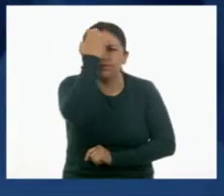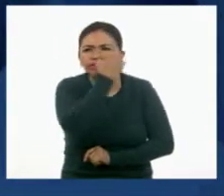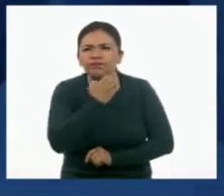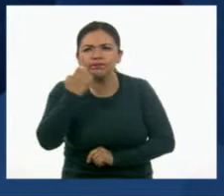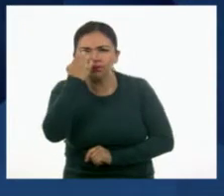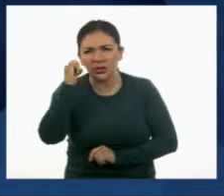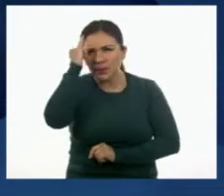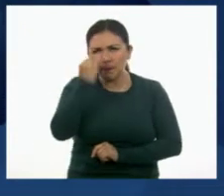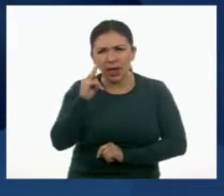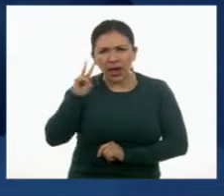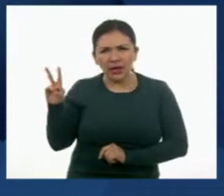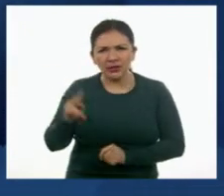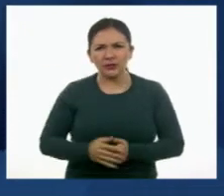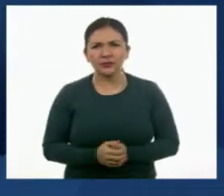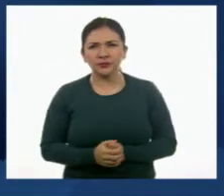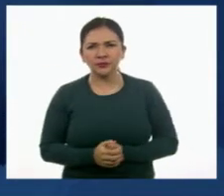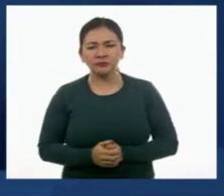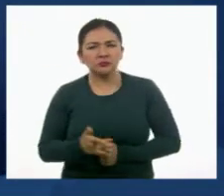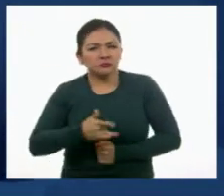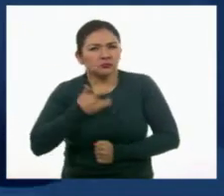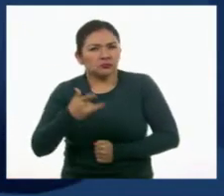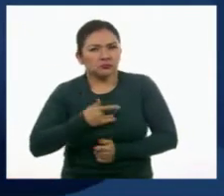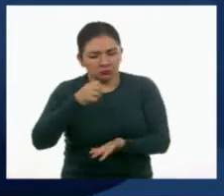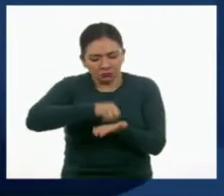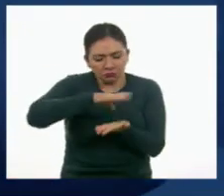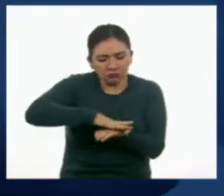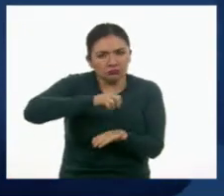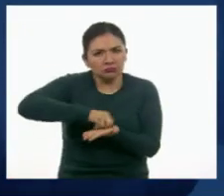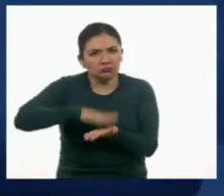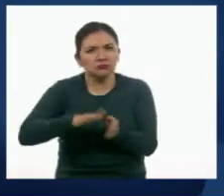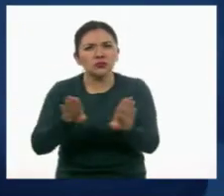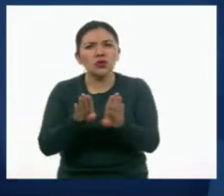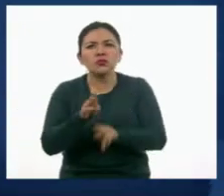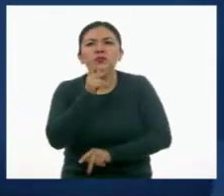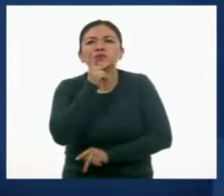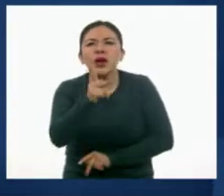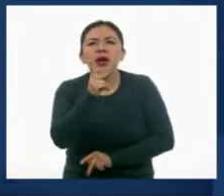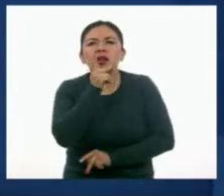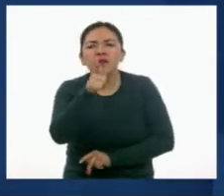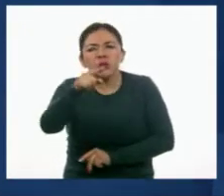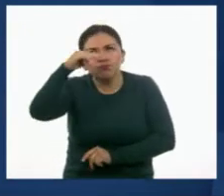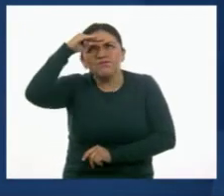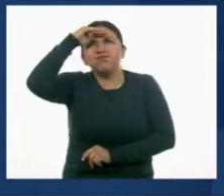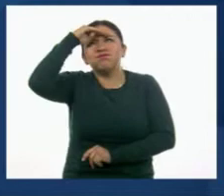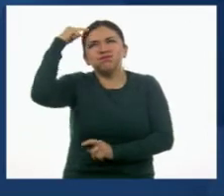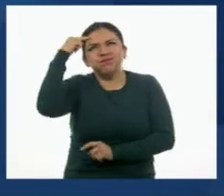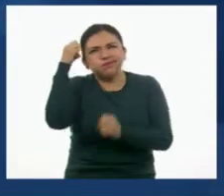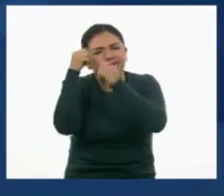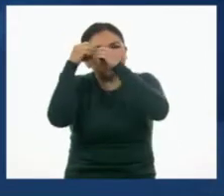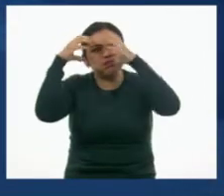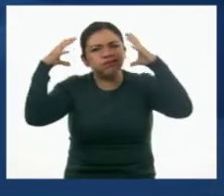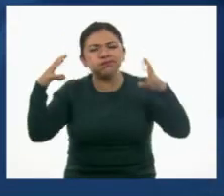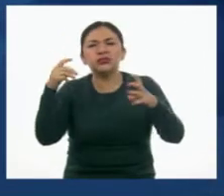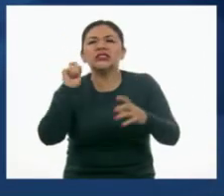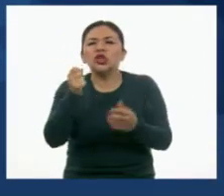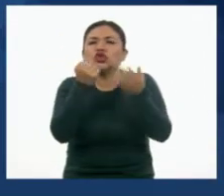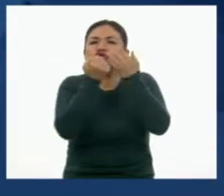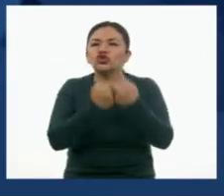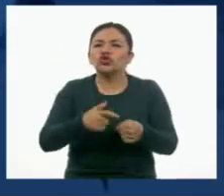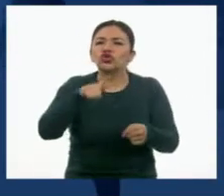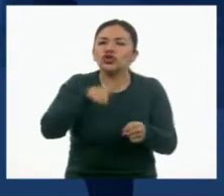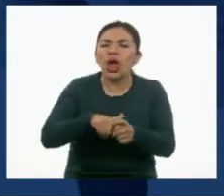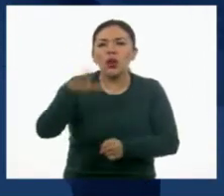estas imágenes y que puedas ir tomando nota de las palabras que vienen a tu mente cuando hablamos del aspecto social